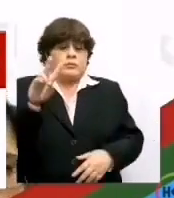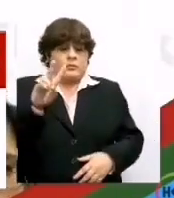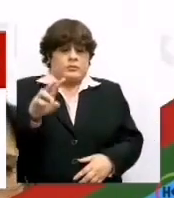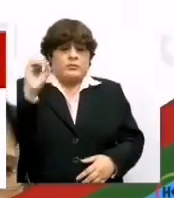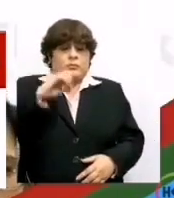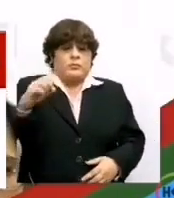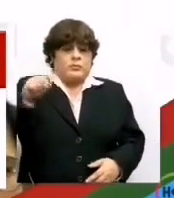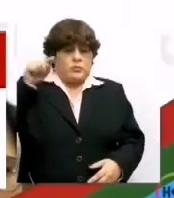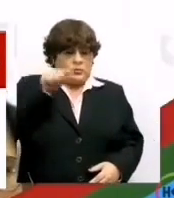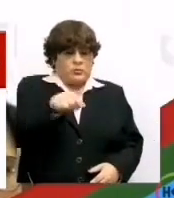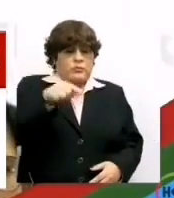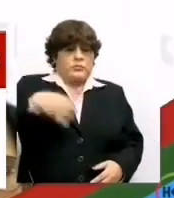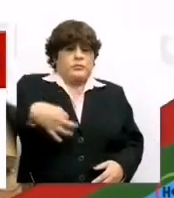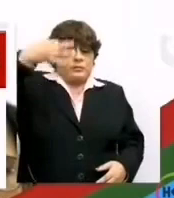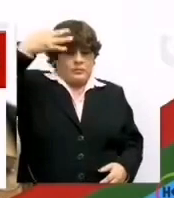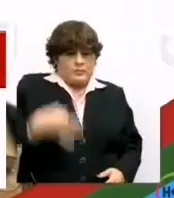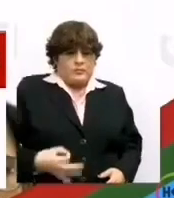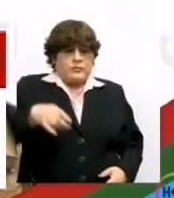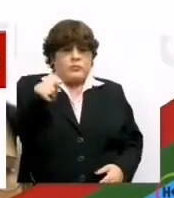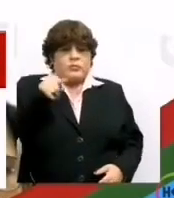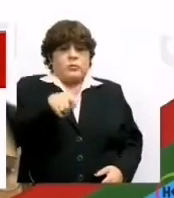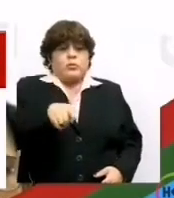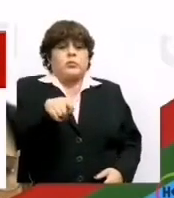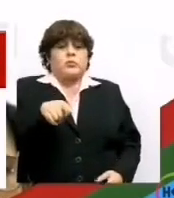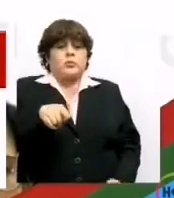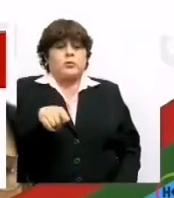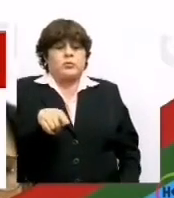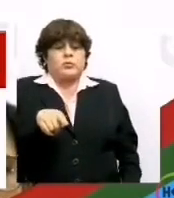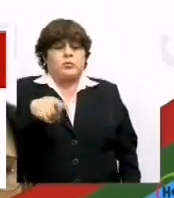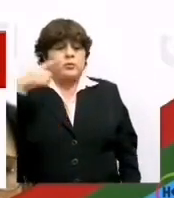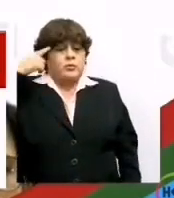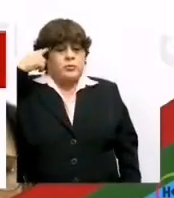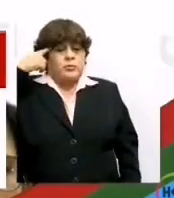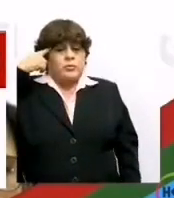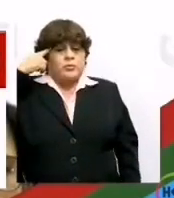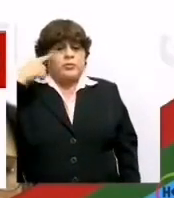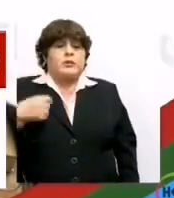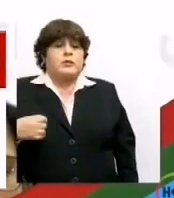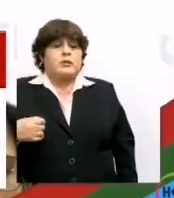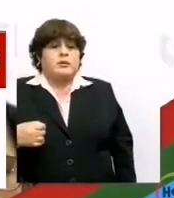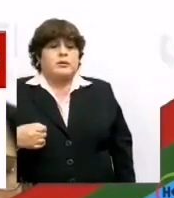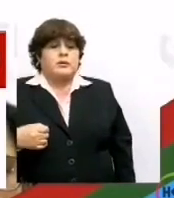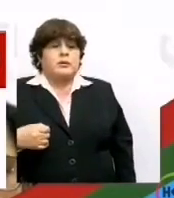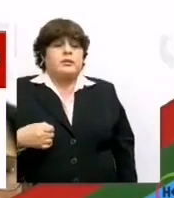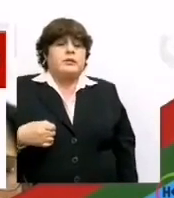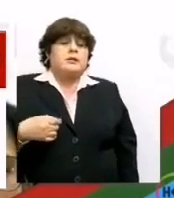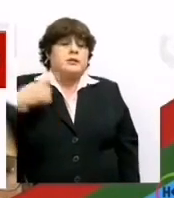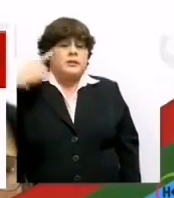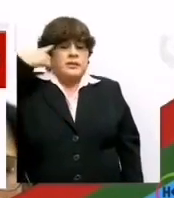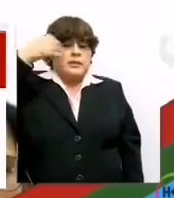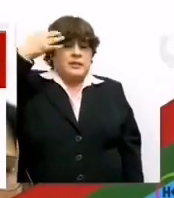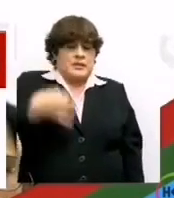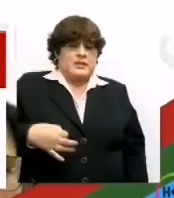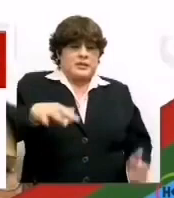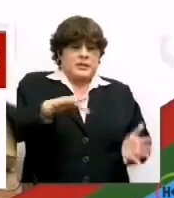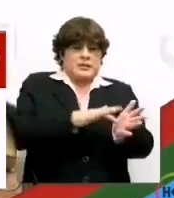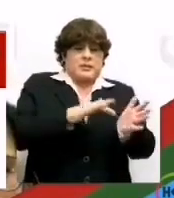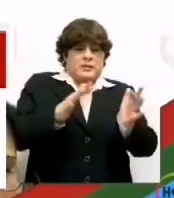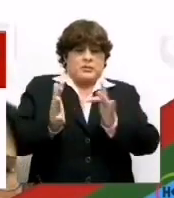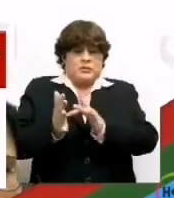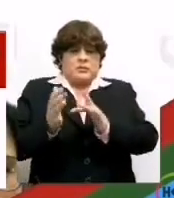octubre Tú que tienes fe tú que profesas la creencia En Jesucristo